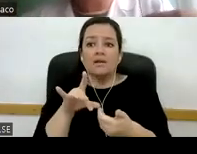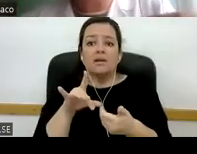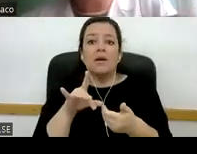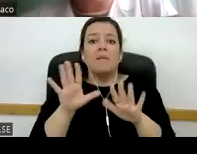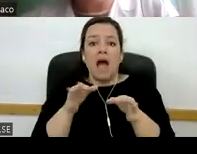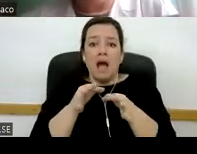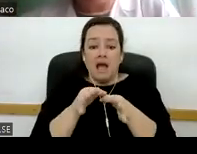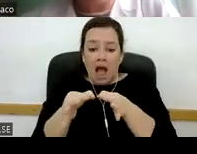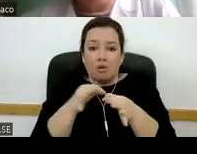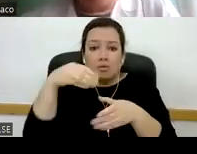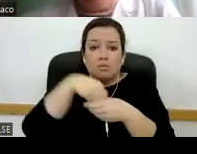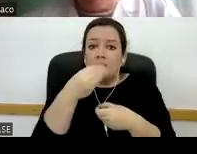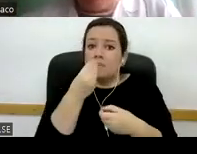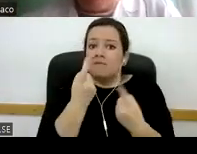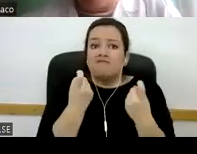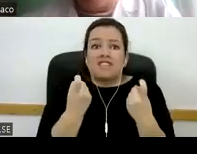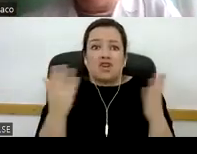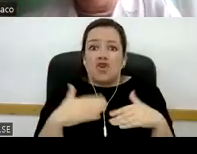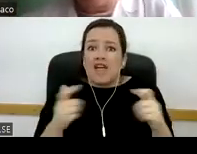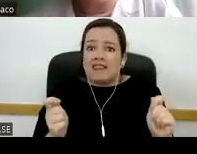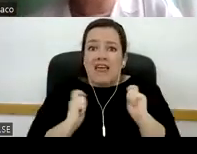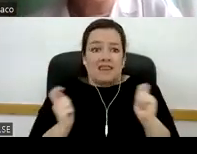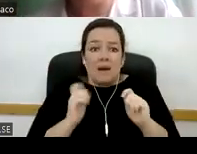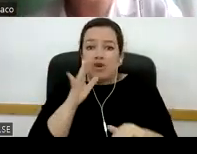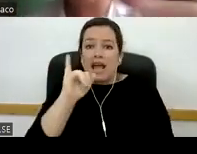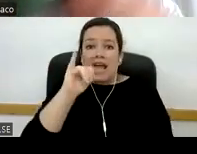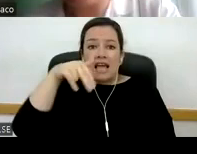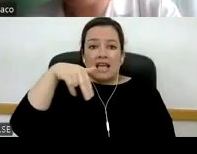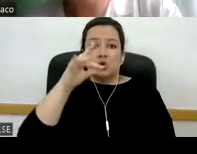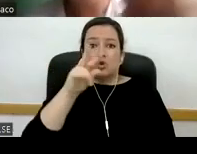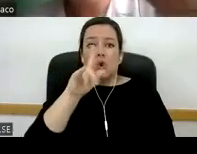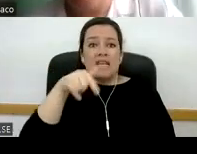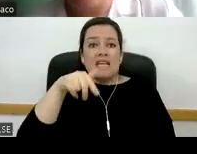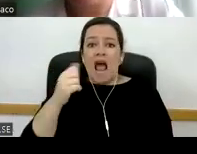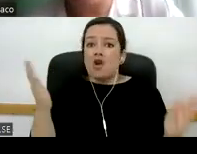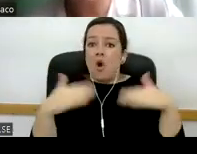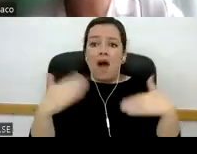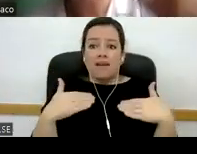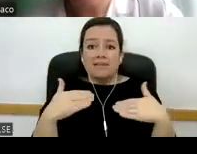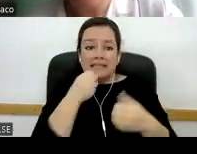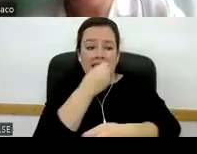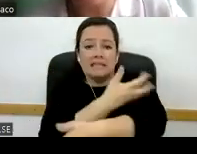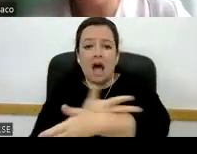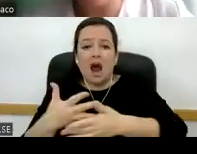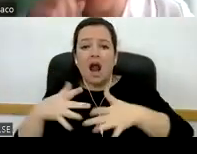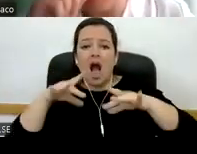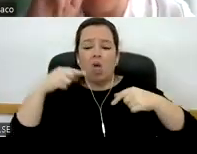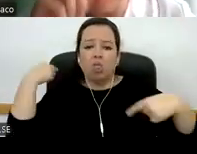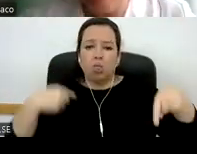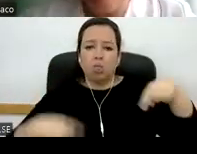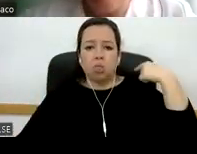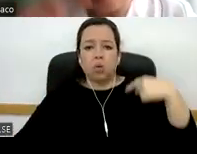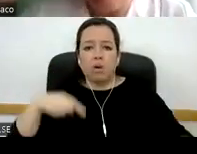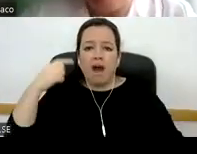menos insulina de la cuenta, por lo tanto no hacemos entrar ese azúcar donde tiene que ir, se queda en la sangre y puede dar problemas a